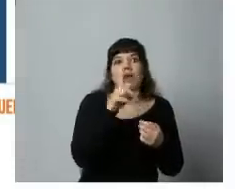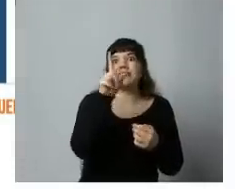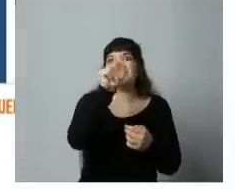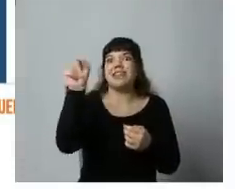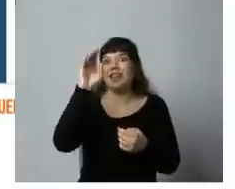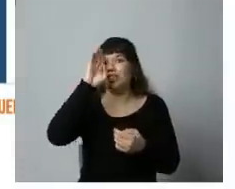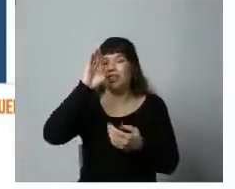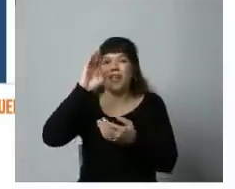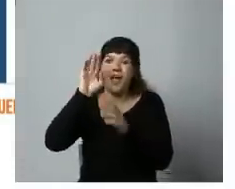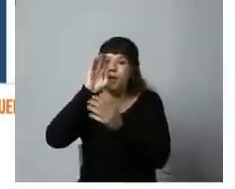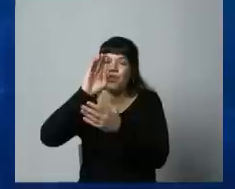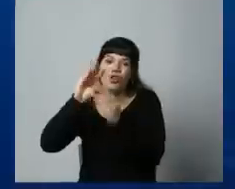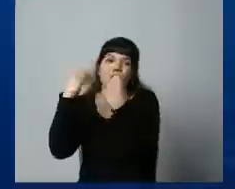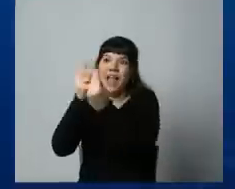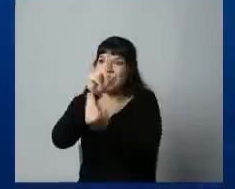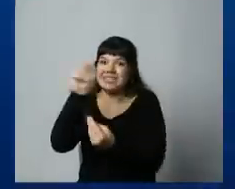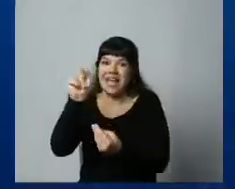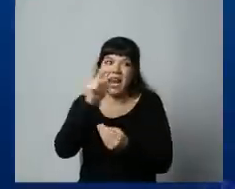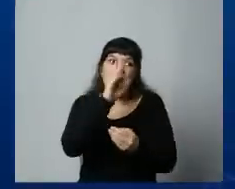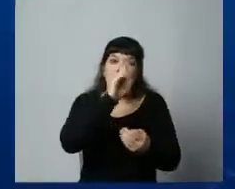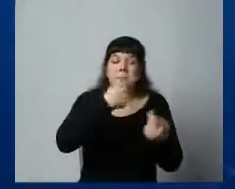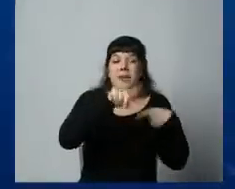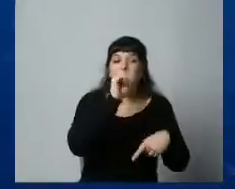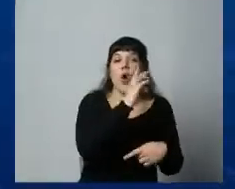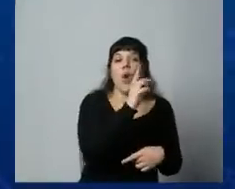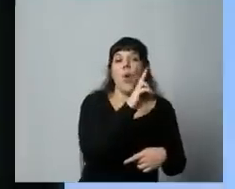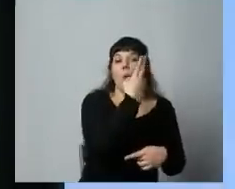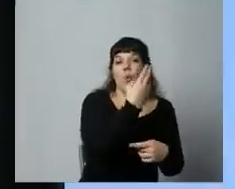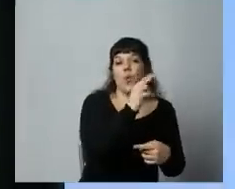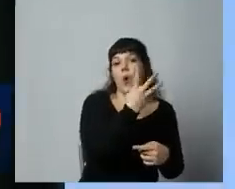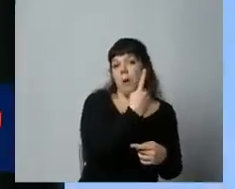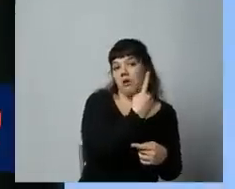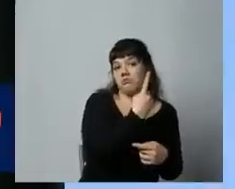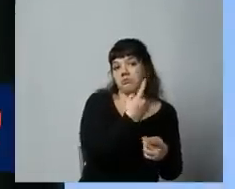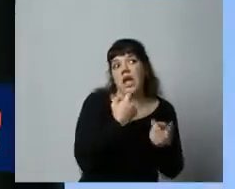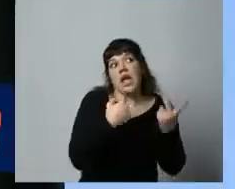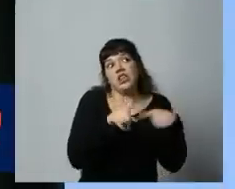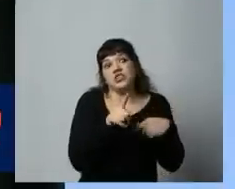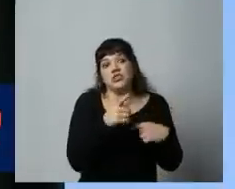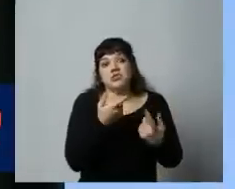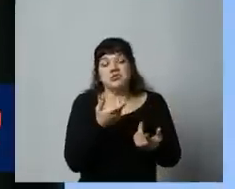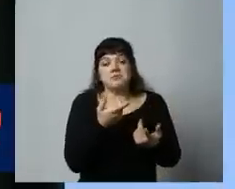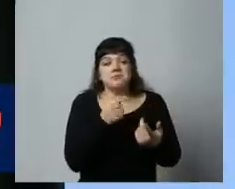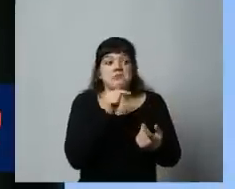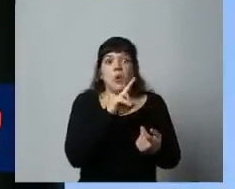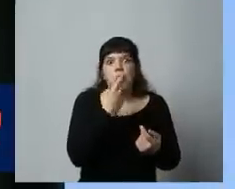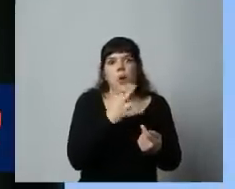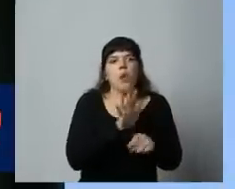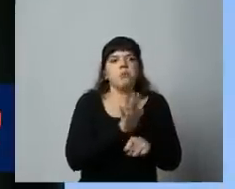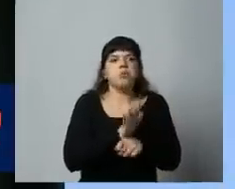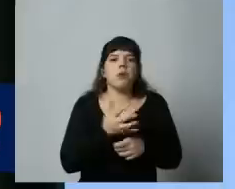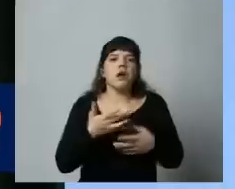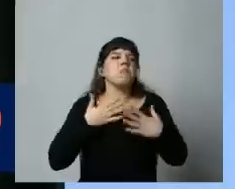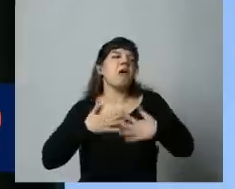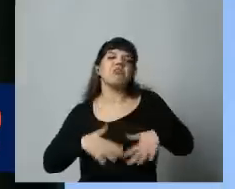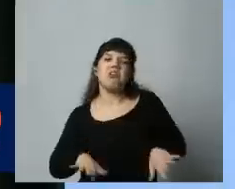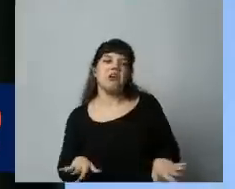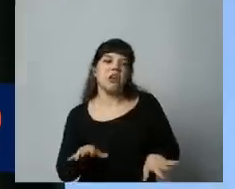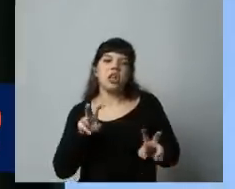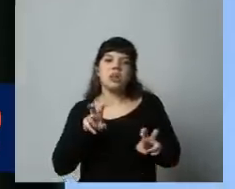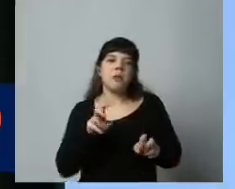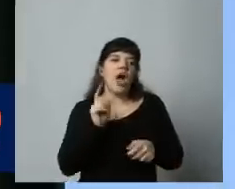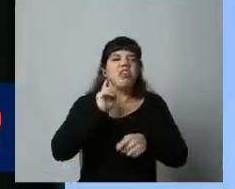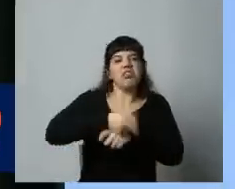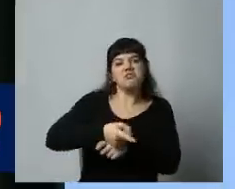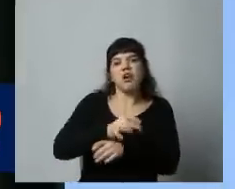los los 100 puntos esto significa que la pandemia en Uruguay fue la más light de todos la menor cuarentena la menor cantidad de restricciones Es cierto que